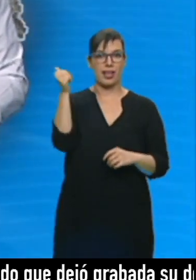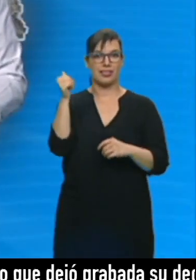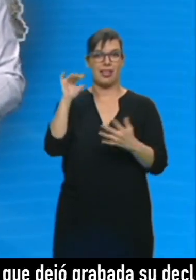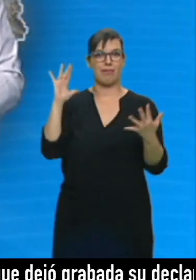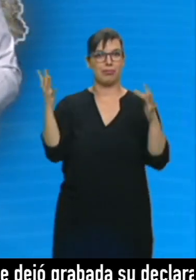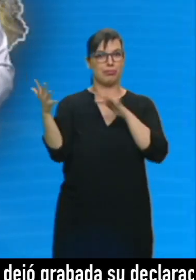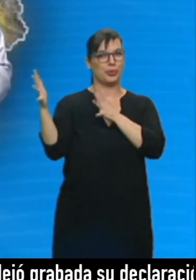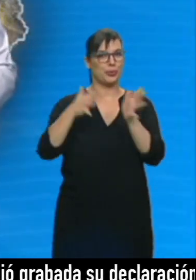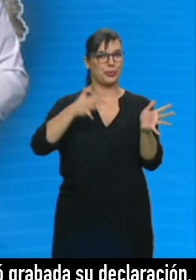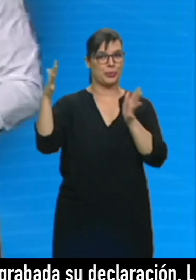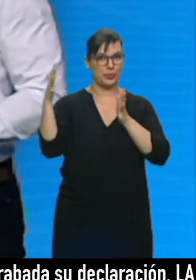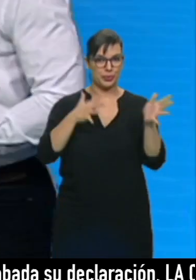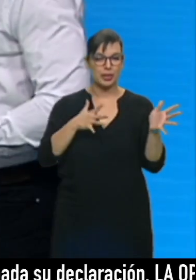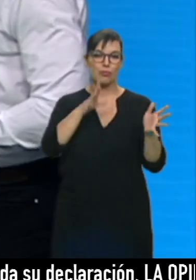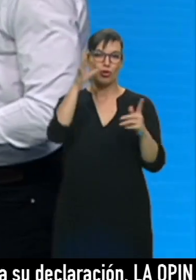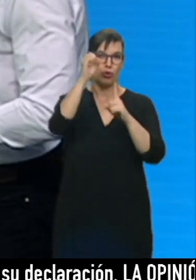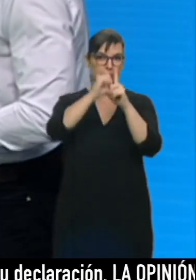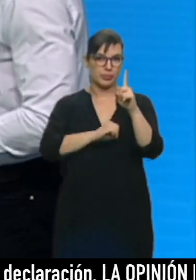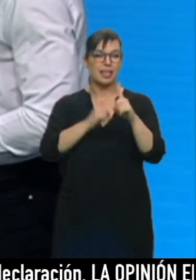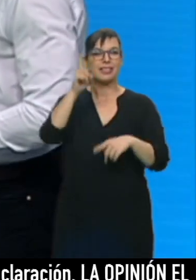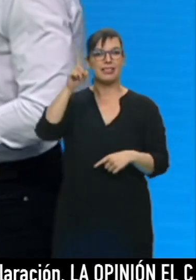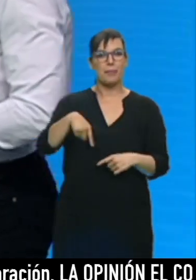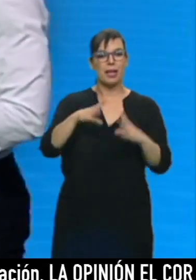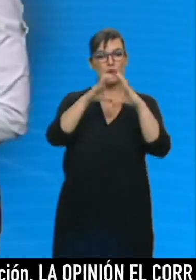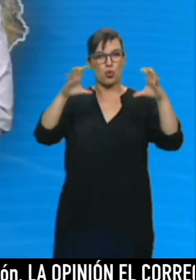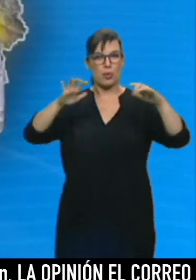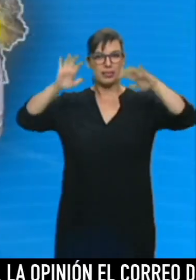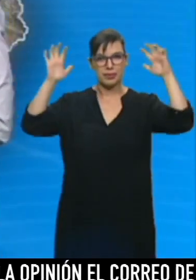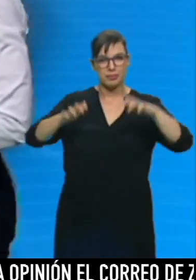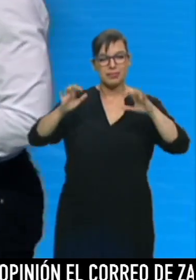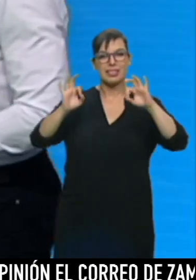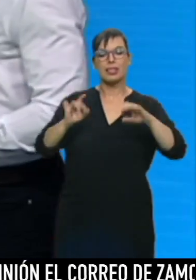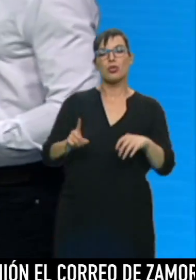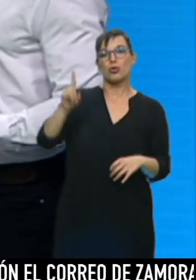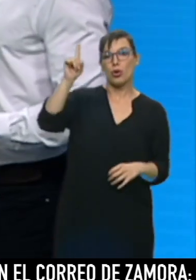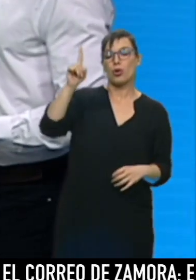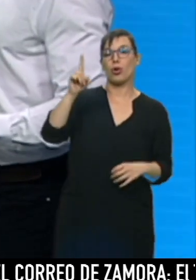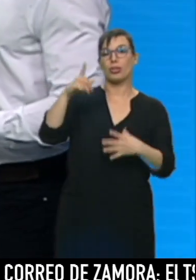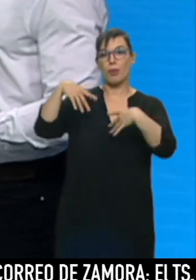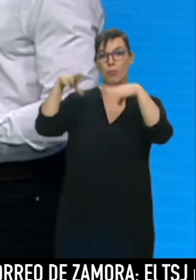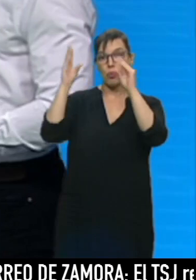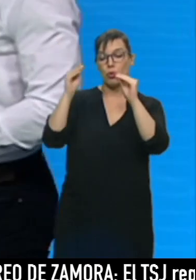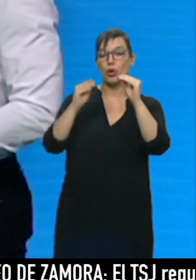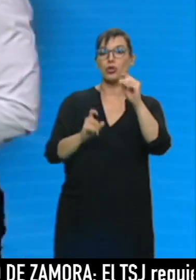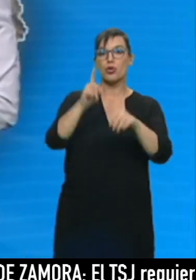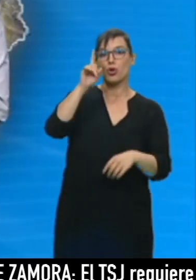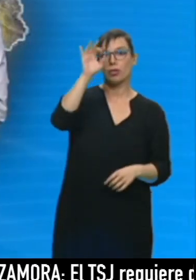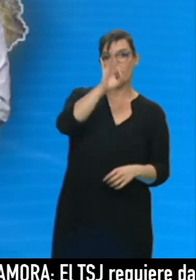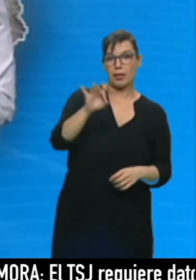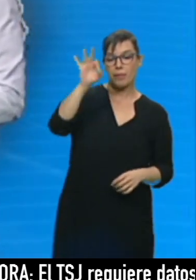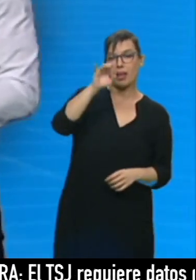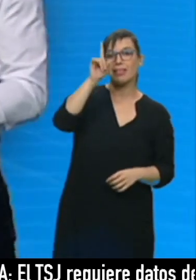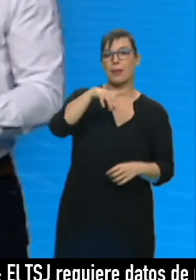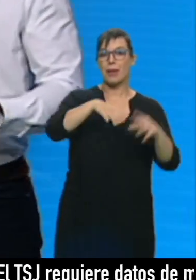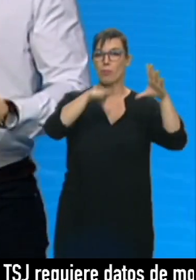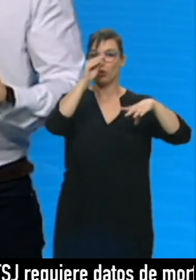hacer que bajen las temperaturas. Además, nos va a dejar nubes y precipitaciones en el norte de Burgos y el norte de Palencia, también en zonas